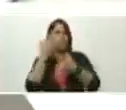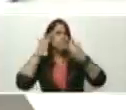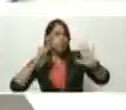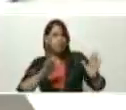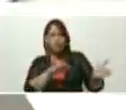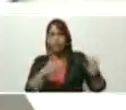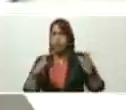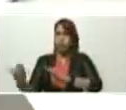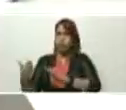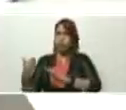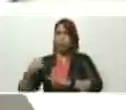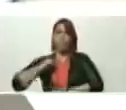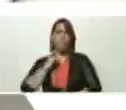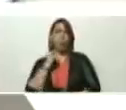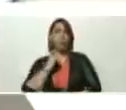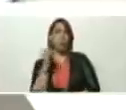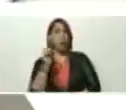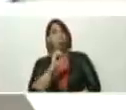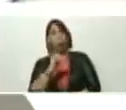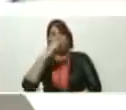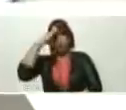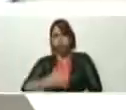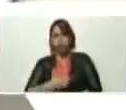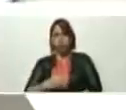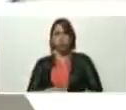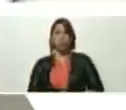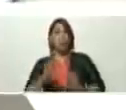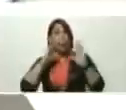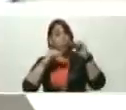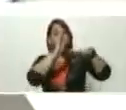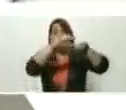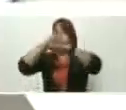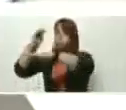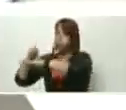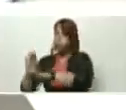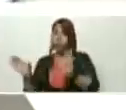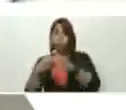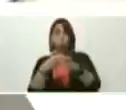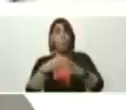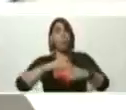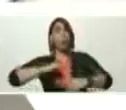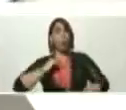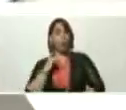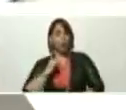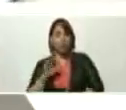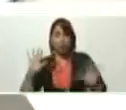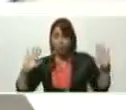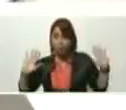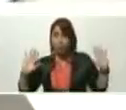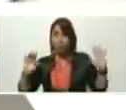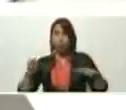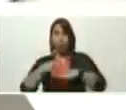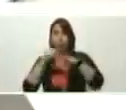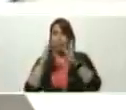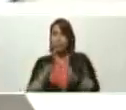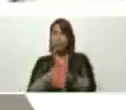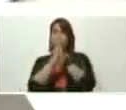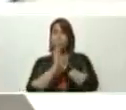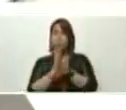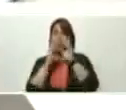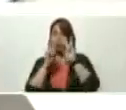asesinar a policías, a militares. Atención, cuerpos policiales. Ministro Ceballos,